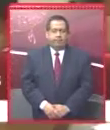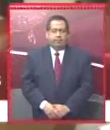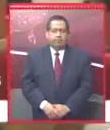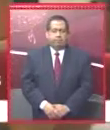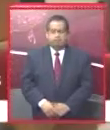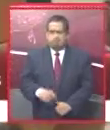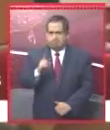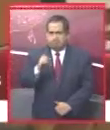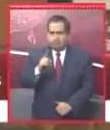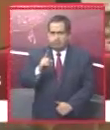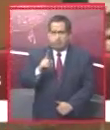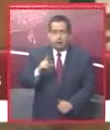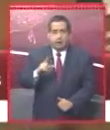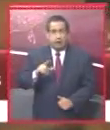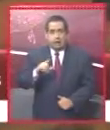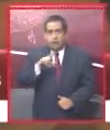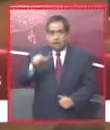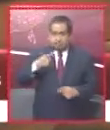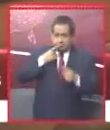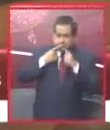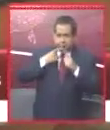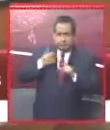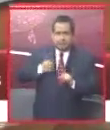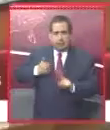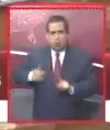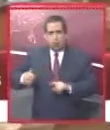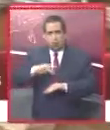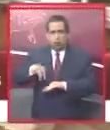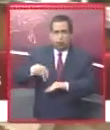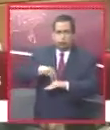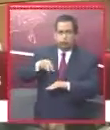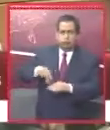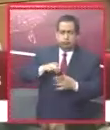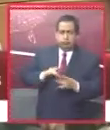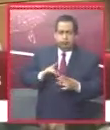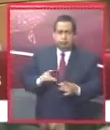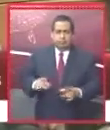Bueno, posteriormente los legisladores fijaron sus posicionamientos.